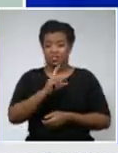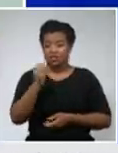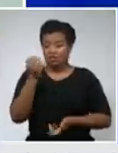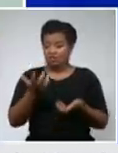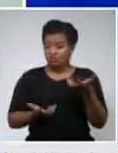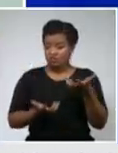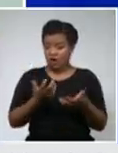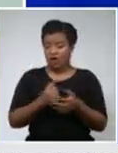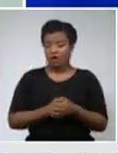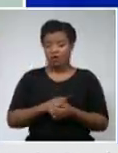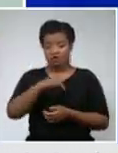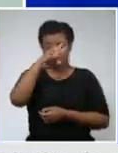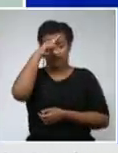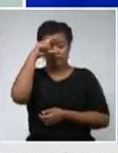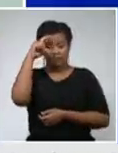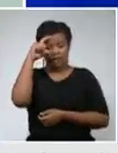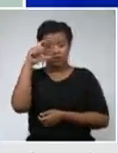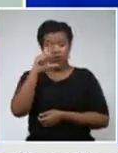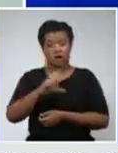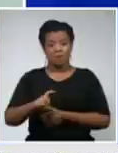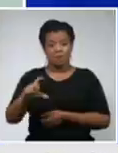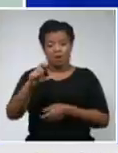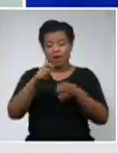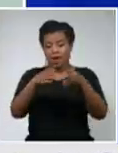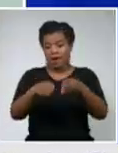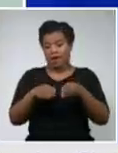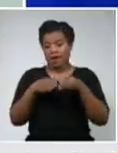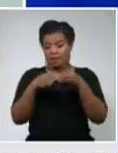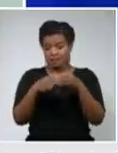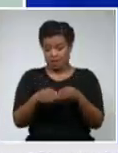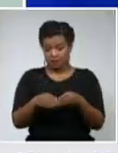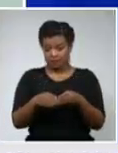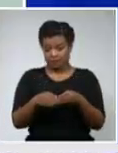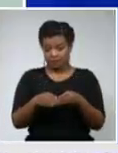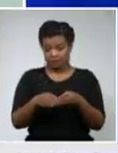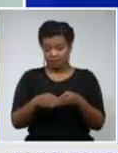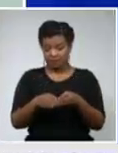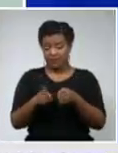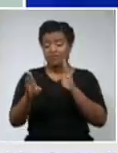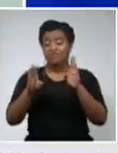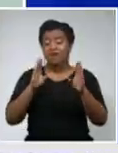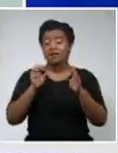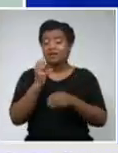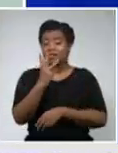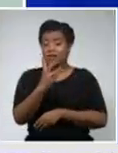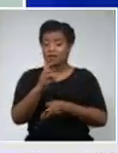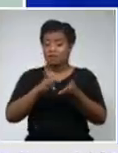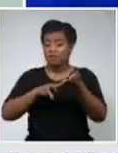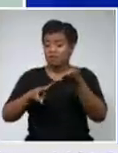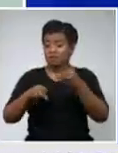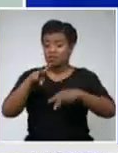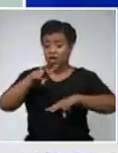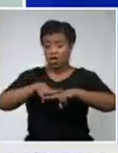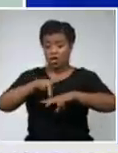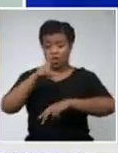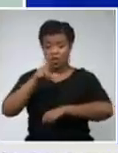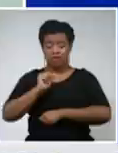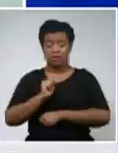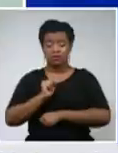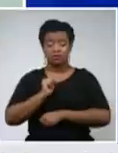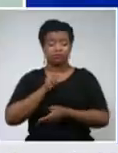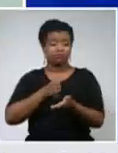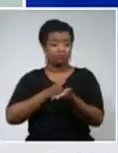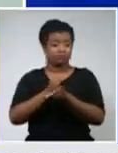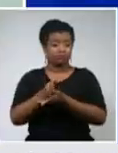Santi Espíritu, Camagüey y Granma. En la fase 3 la provincia de Holguín y se mantiene en nueva